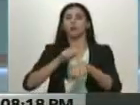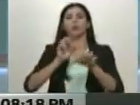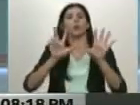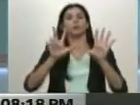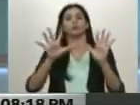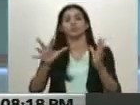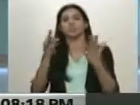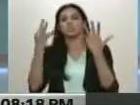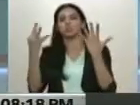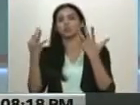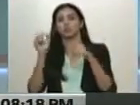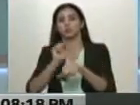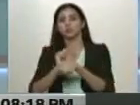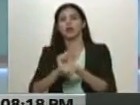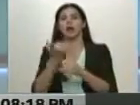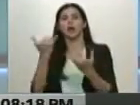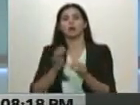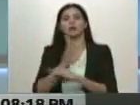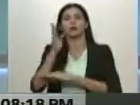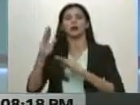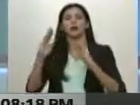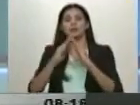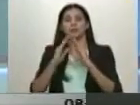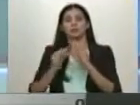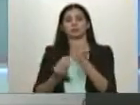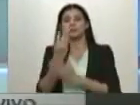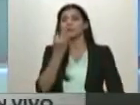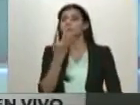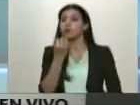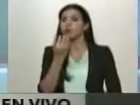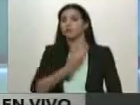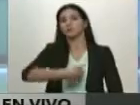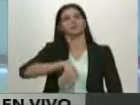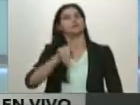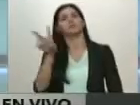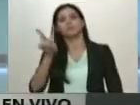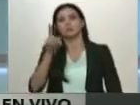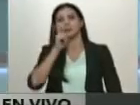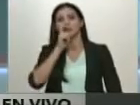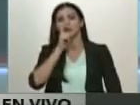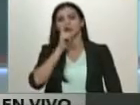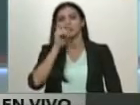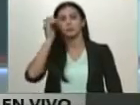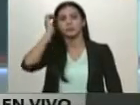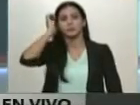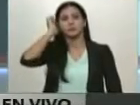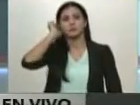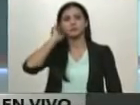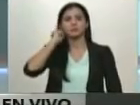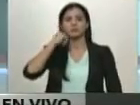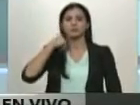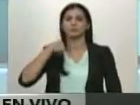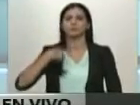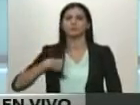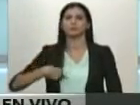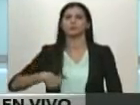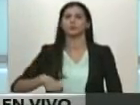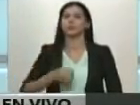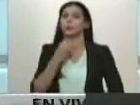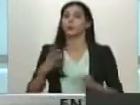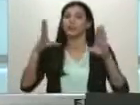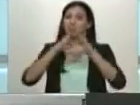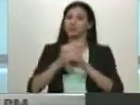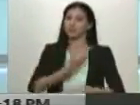8:18 minutos. De inmediato nos trasladamos al Palacio de Miraflores. Escuchamos al presidente de la República Bolivariana de Venezuela, Nicolás Maduro. Muy buenas